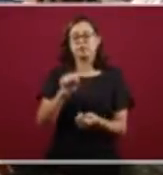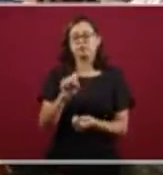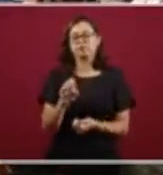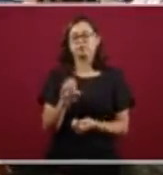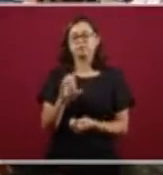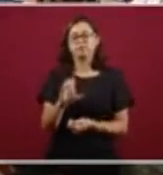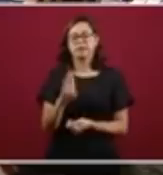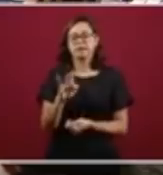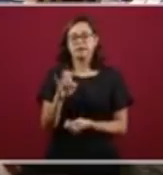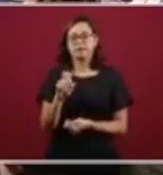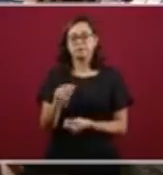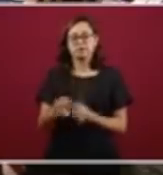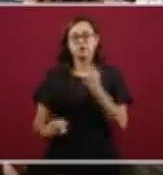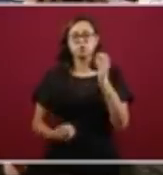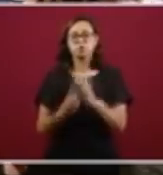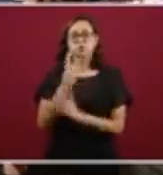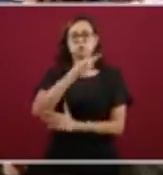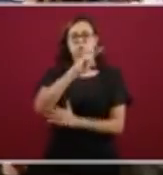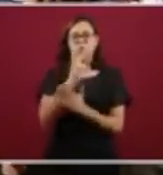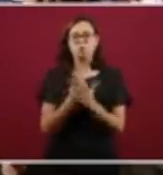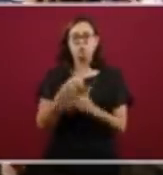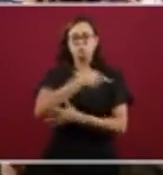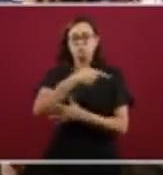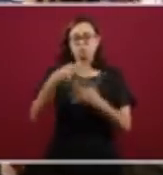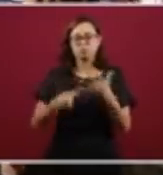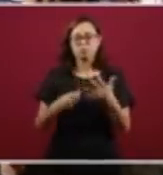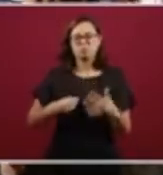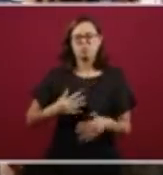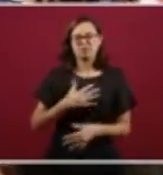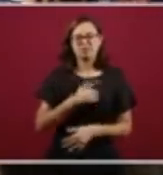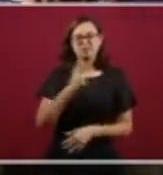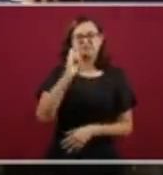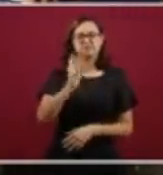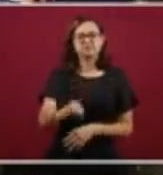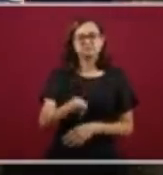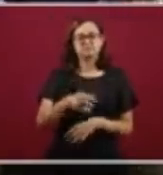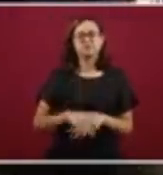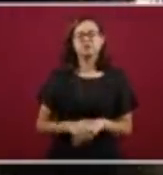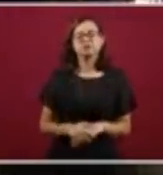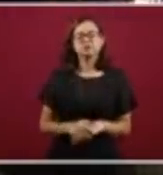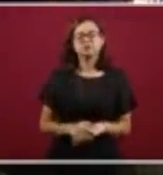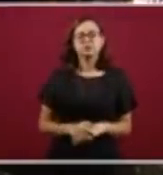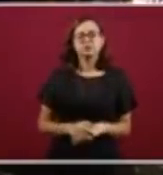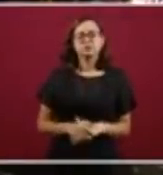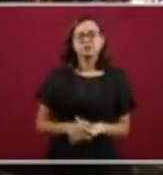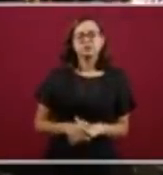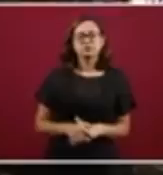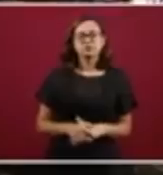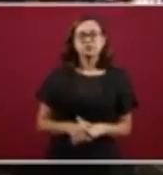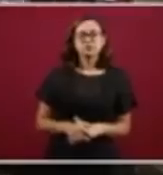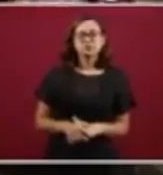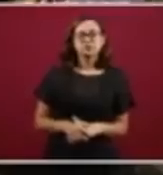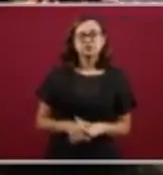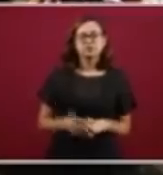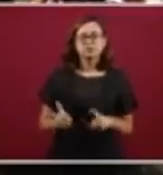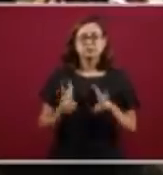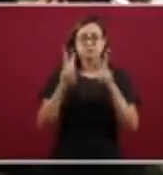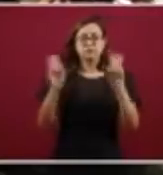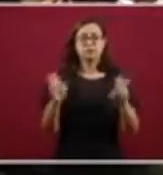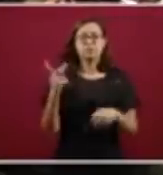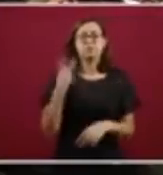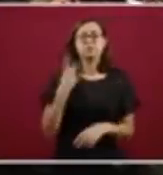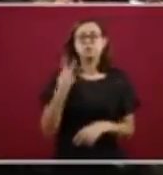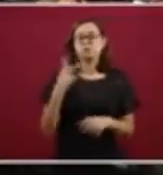son las nuevas políticas de bienestar. Hablamos de las políticas para hacer política social. En